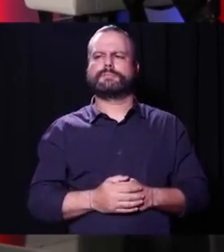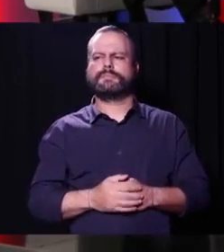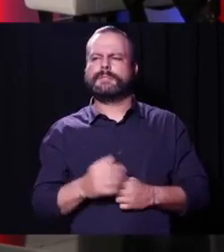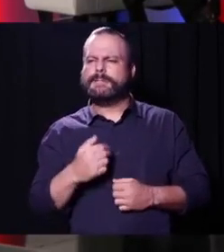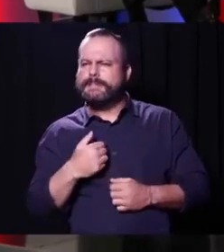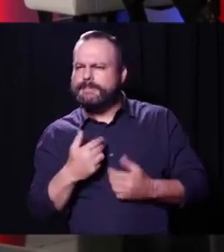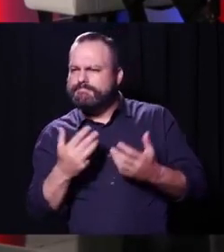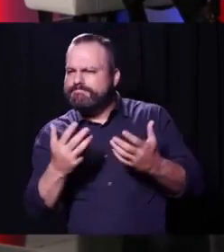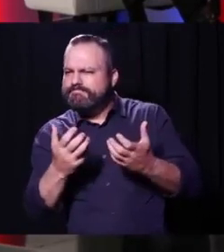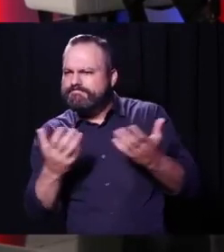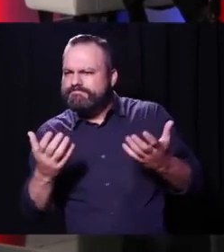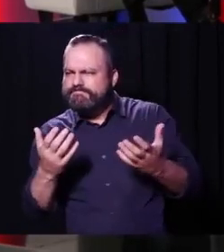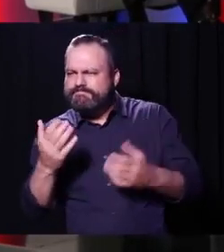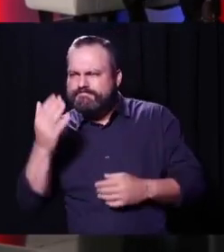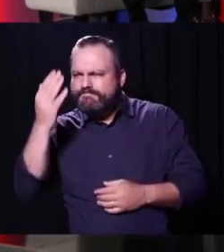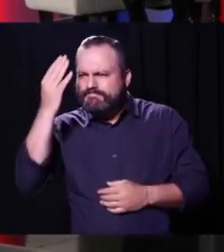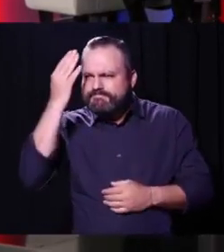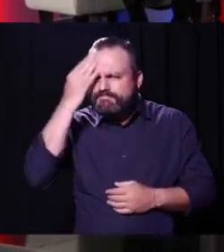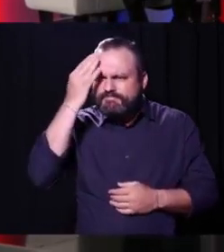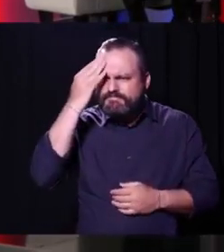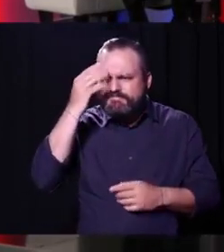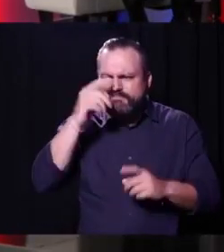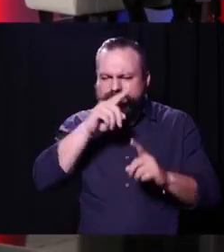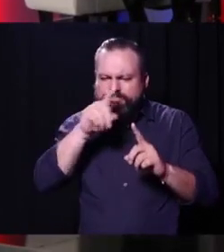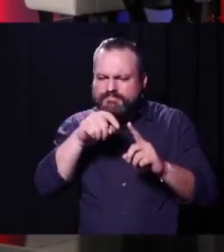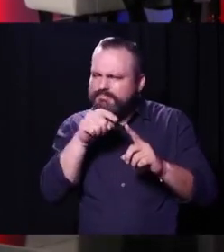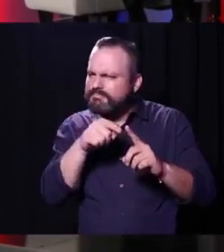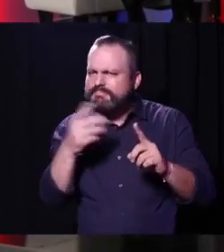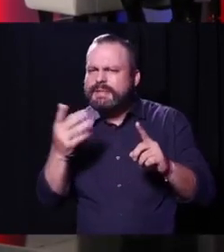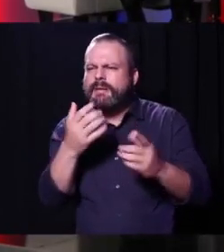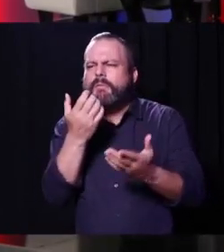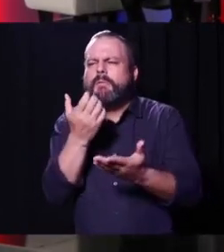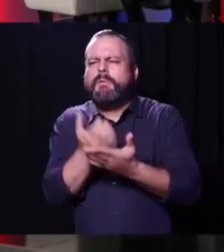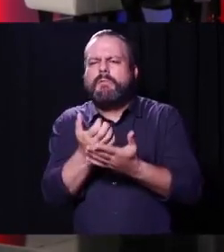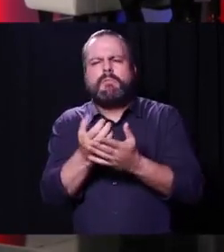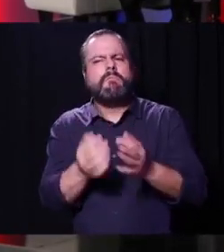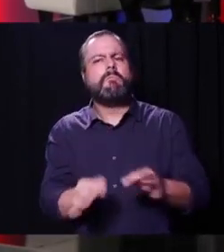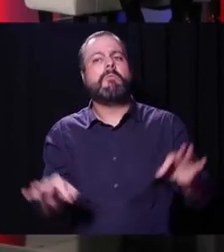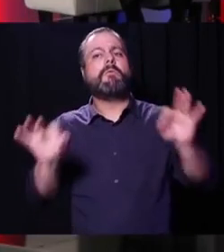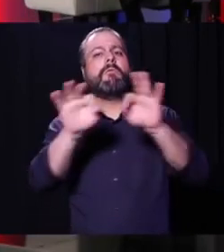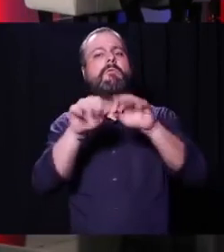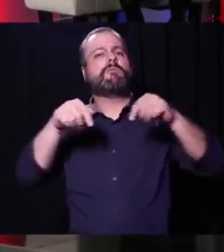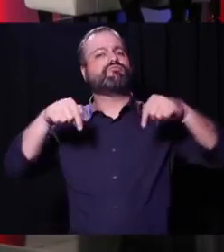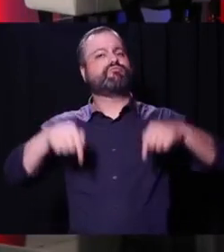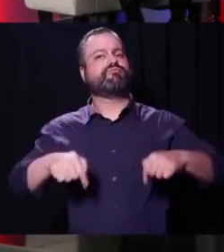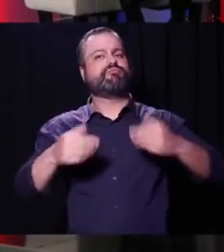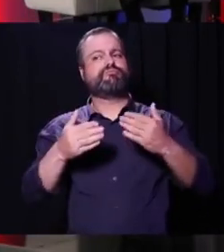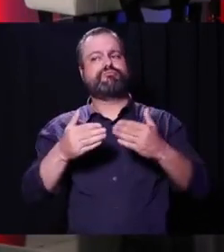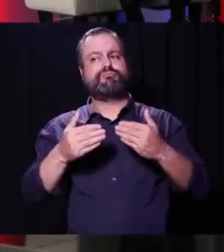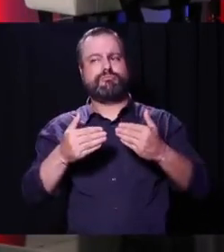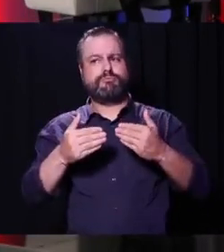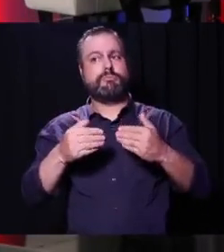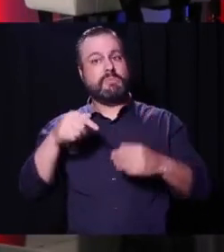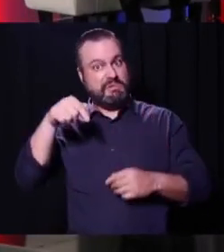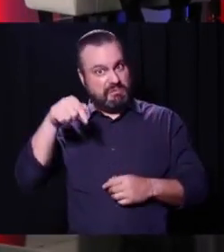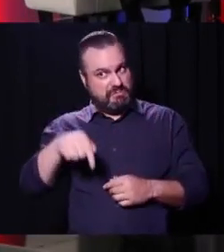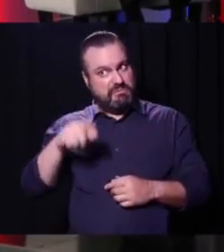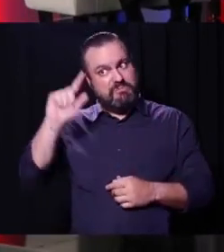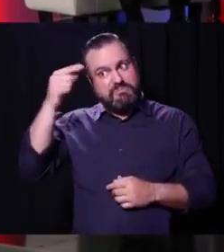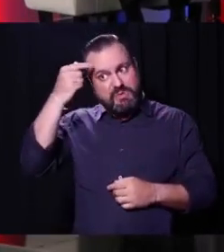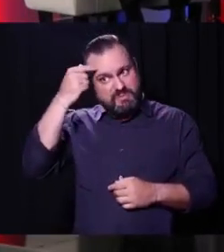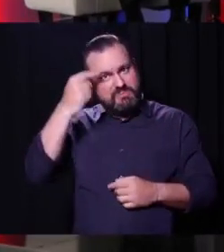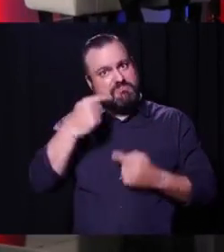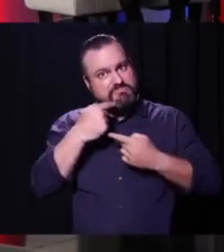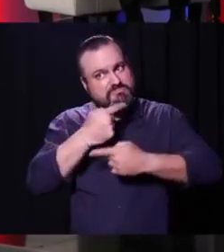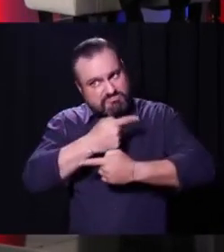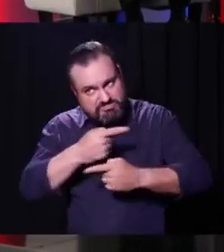tema económico. Se habla mucho de la desigualdad, usted habla de los 5 Panamá. Este gobierno este año pidió 300